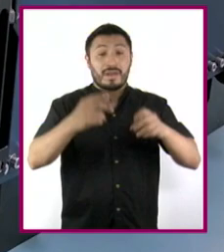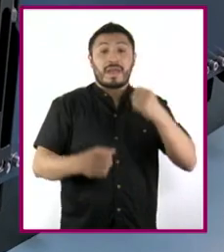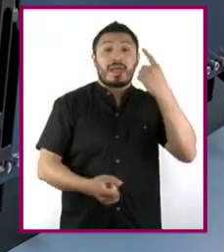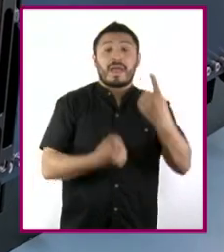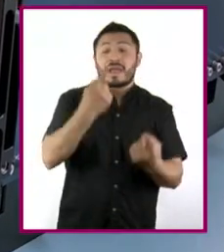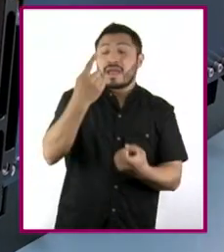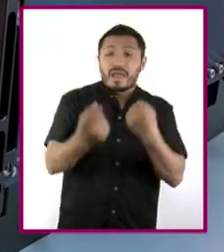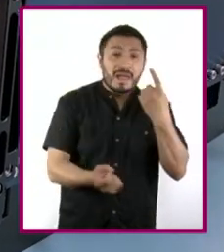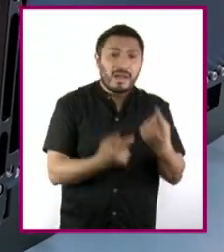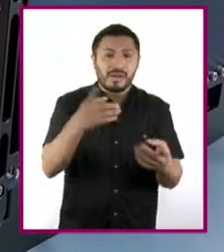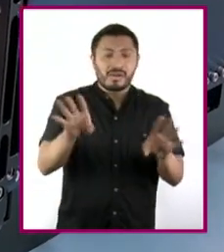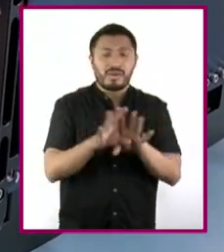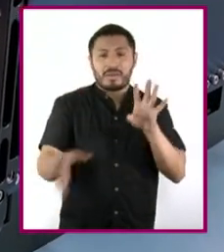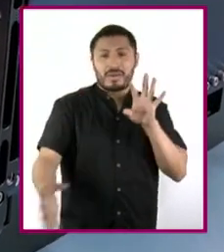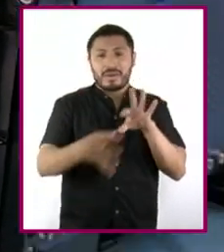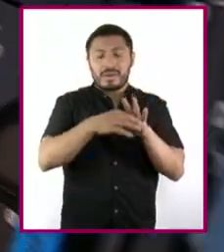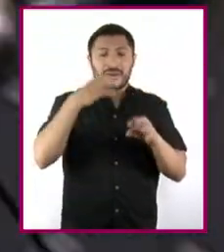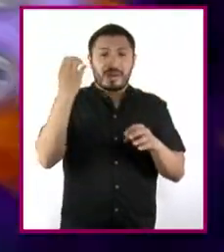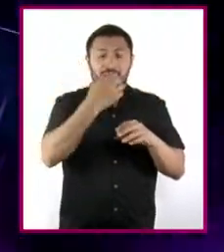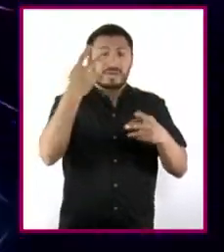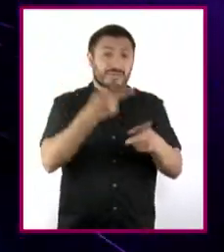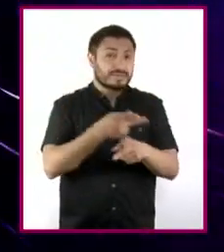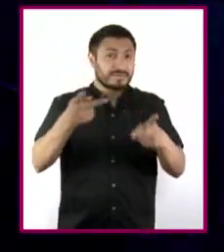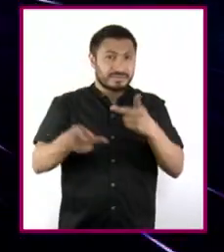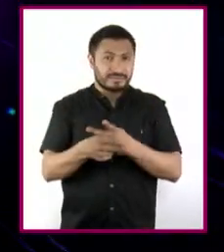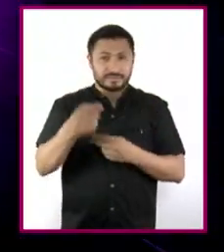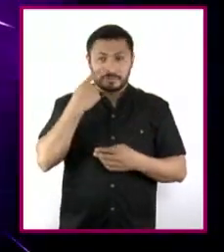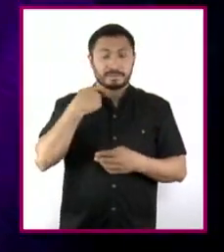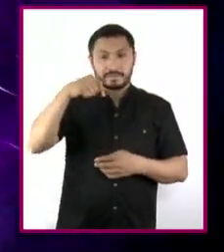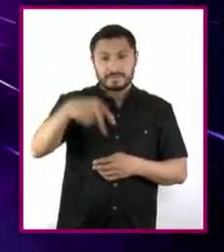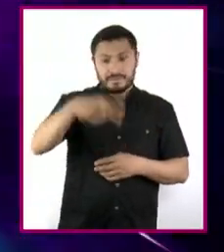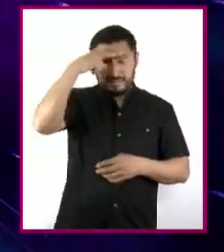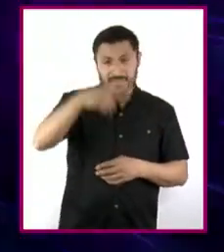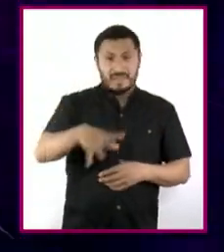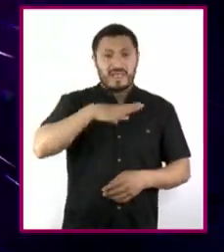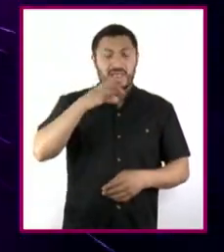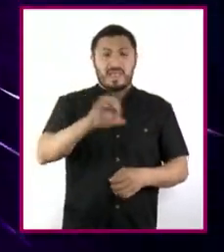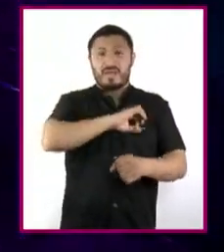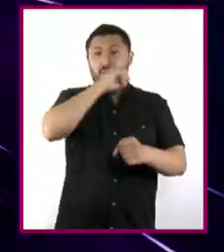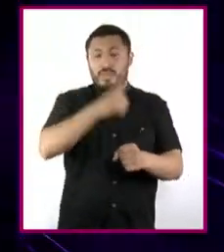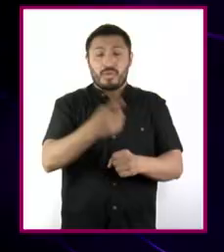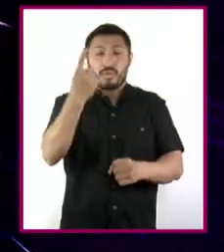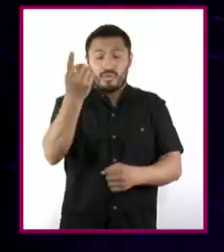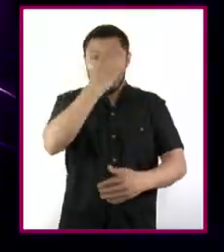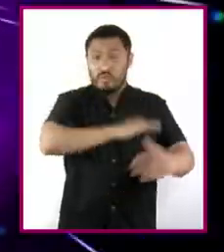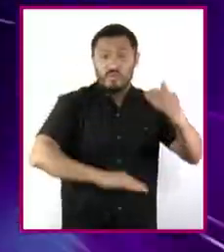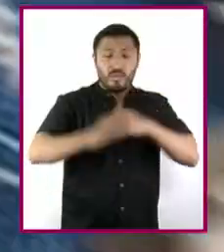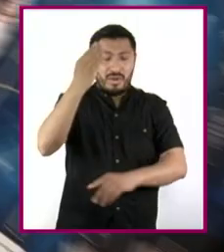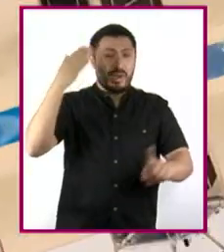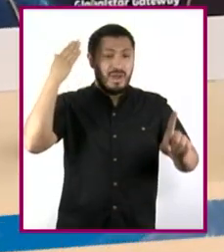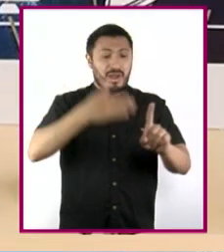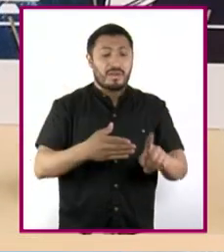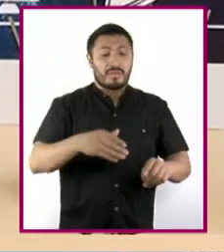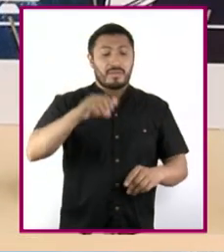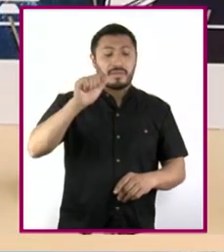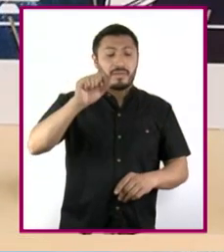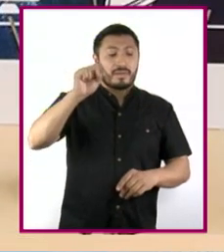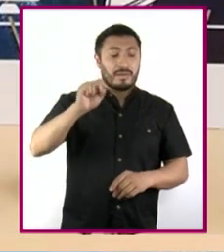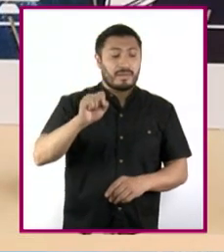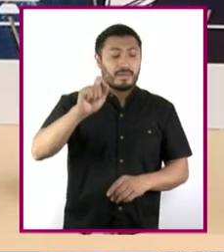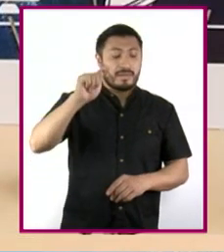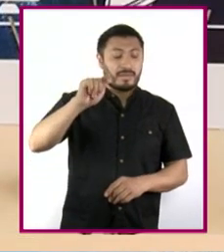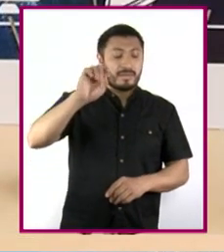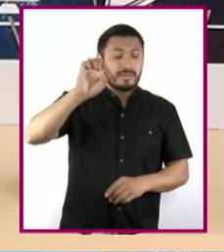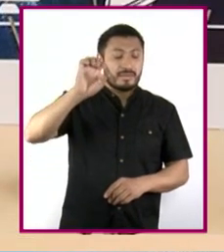algunos casos con escuelas de nivel bachillerato. En México, tuvimos un caso de éxito con la misión AztecSat